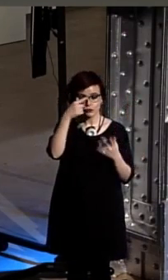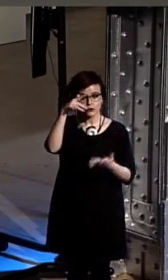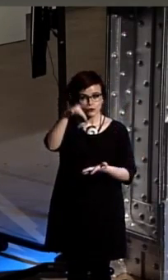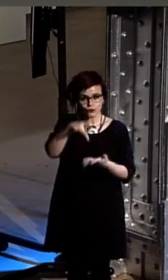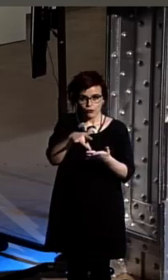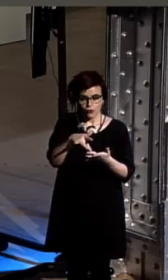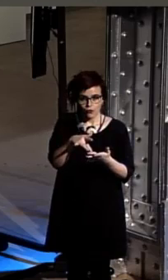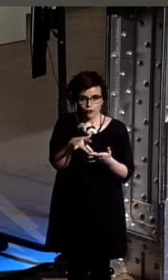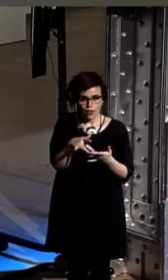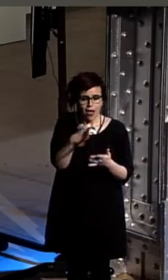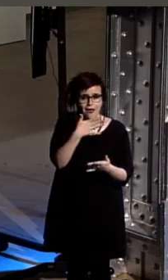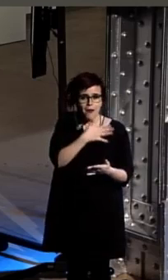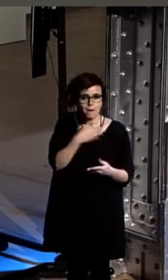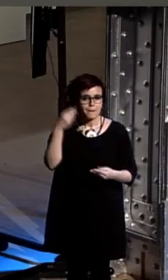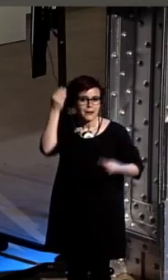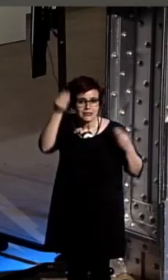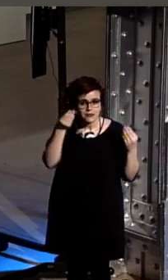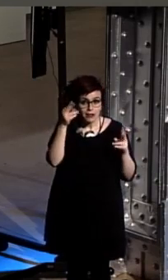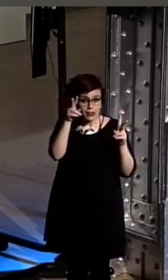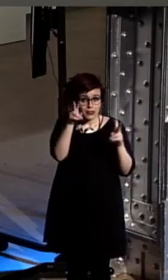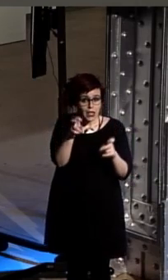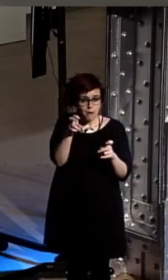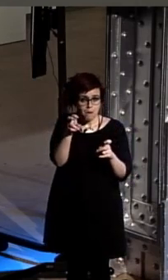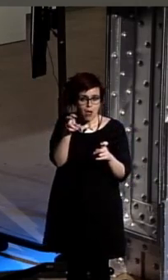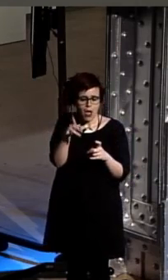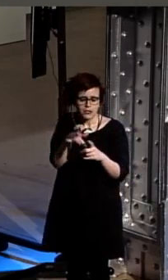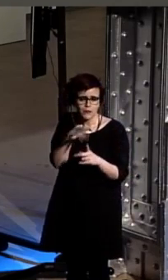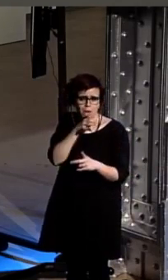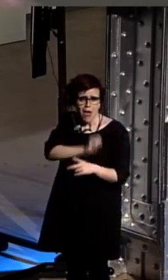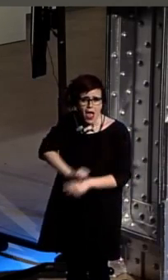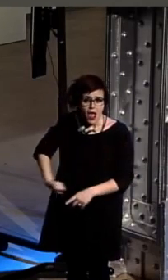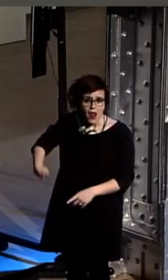fe ciega en lo fantástico que podía hacer todo esto, y las